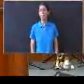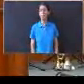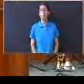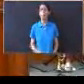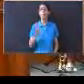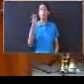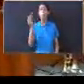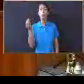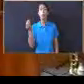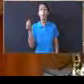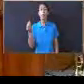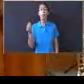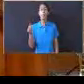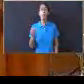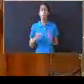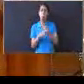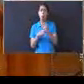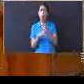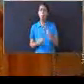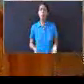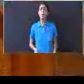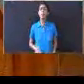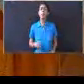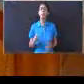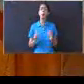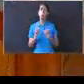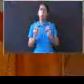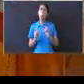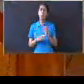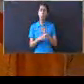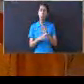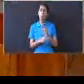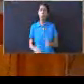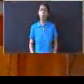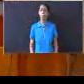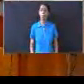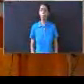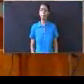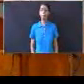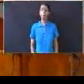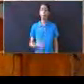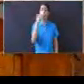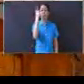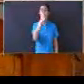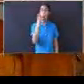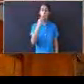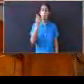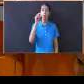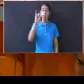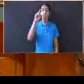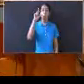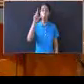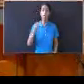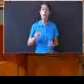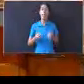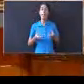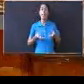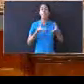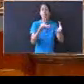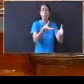¿Por qué? ¿Qué cuesta el problema? No hay problema. Entonces, a Saúl se tiene que... Pero, ¿cómo nos cuesta? Entonces, a Saúl hay que enterrarlo.